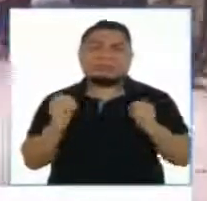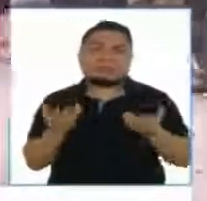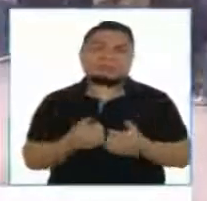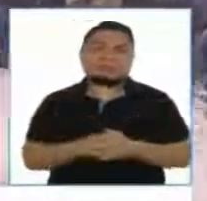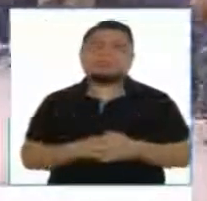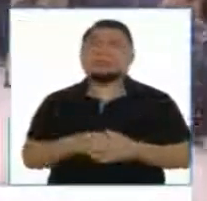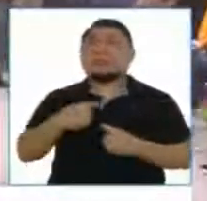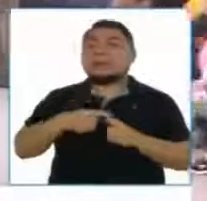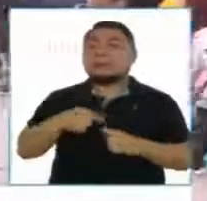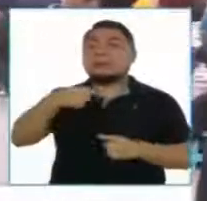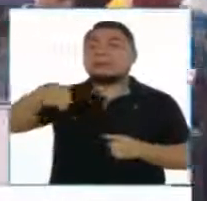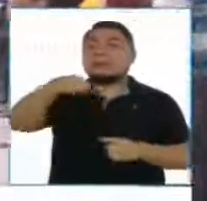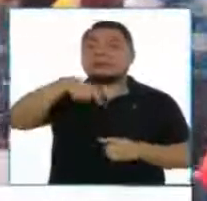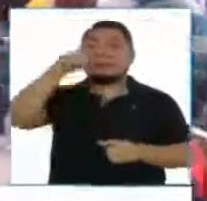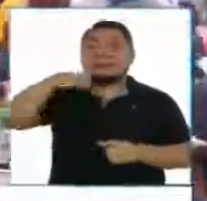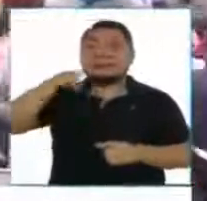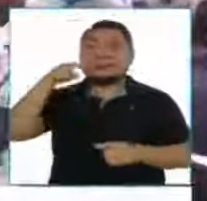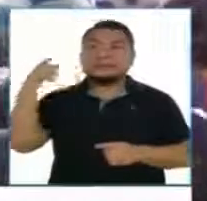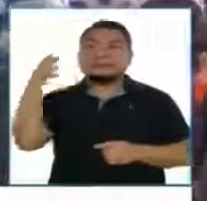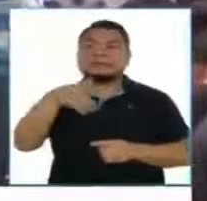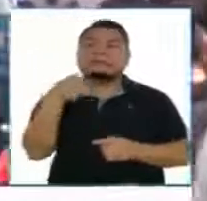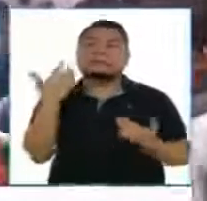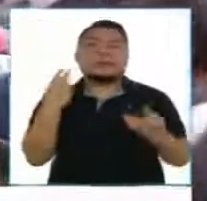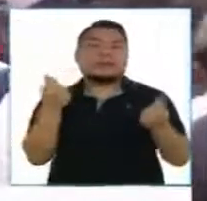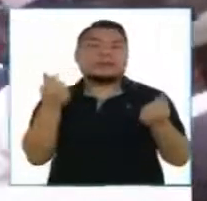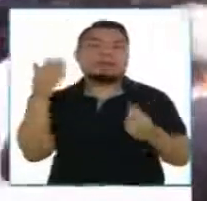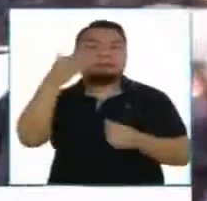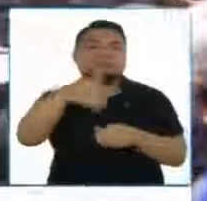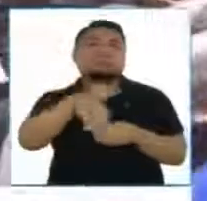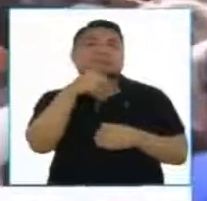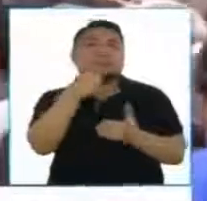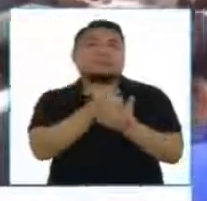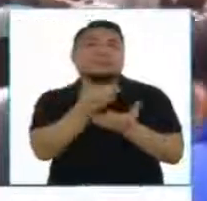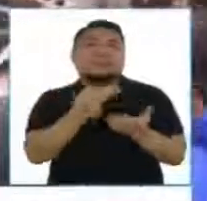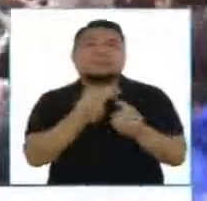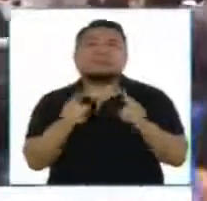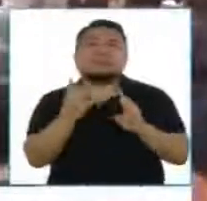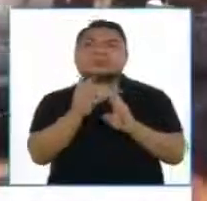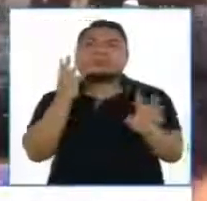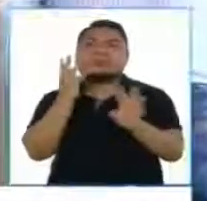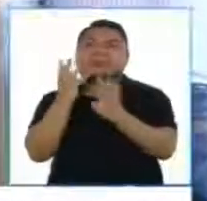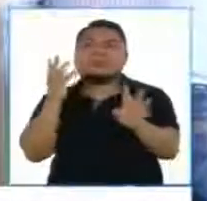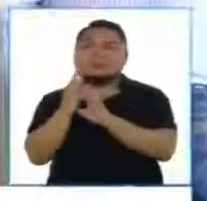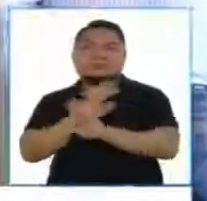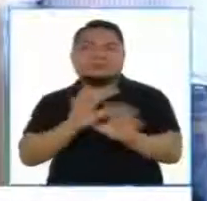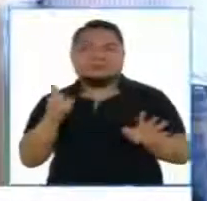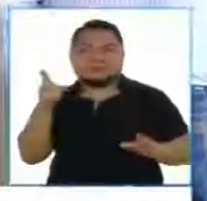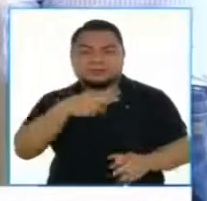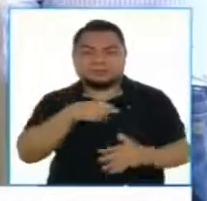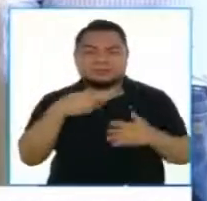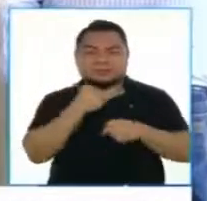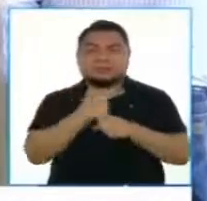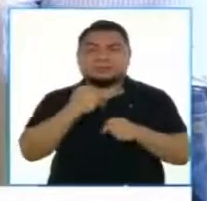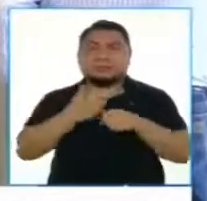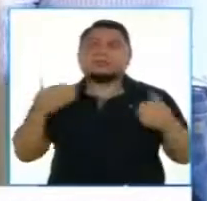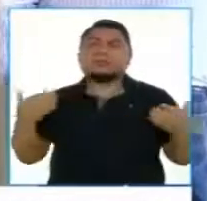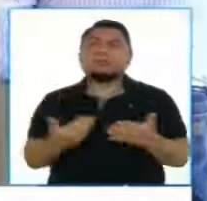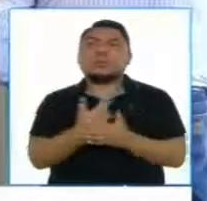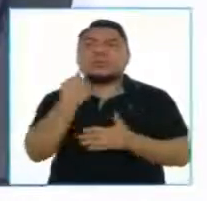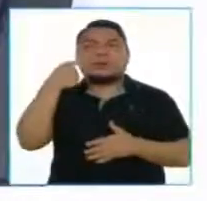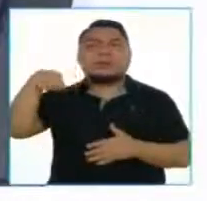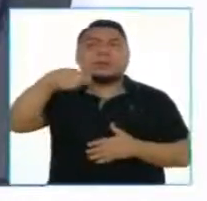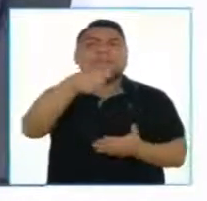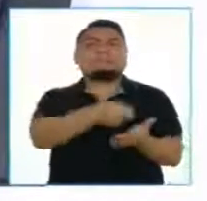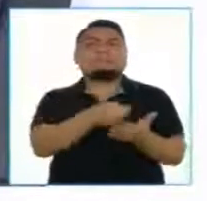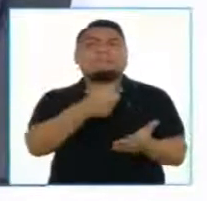¿no? Sin embargo, la necesidad de hacer estas interminables filas acabaron. El Ministerio de Trabajo ha iniciado una nueva